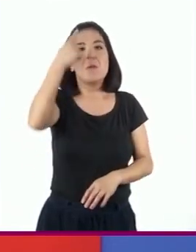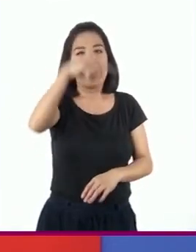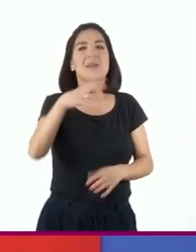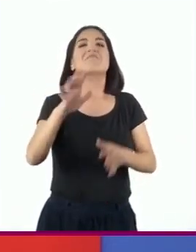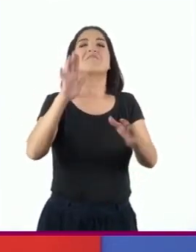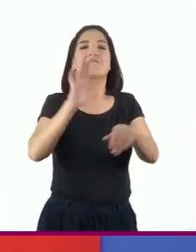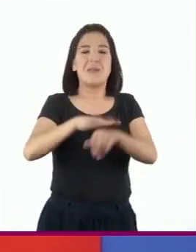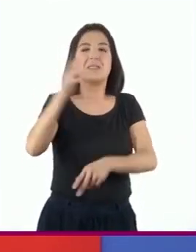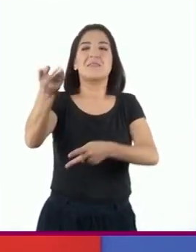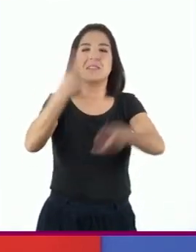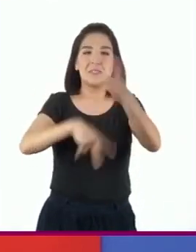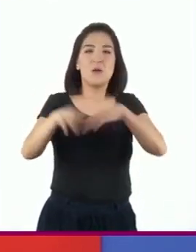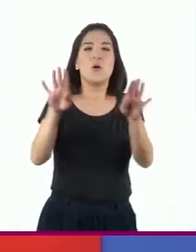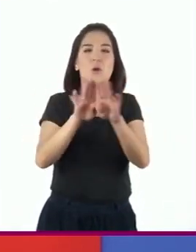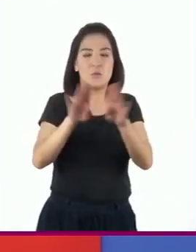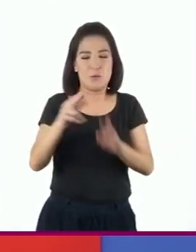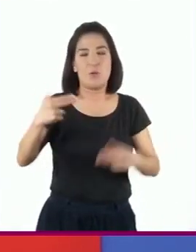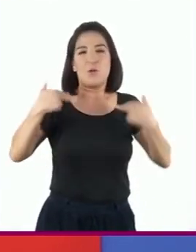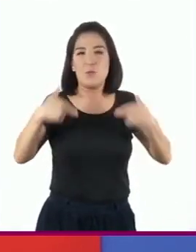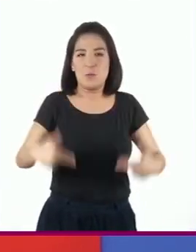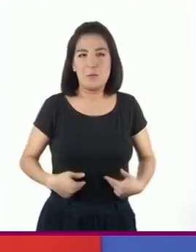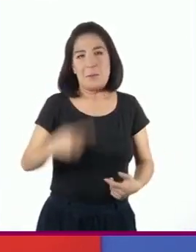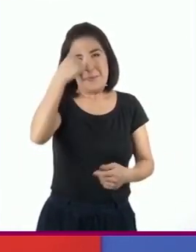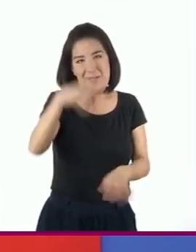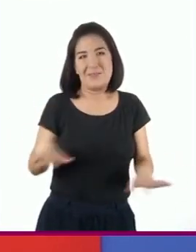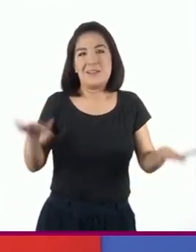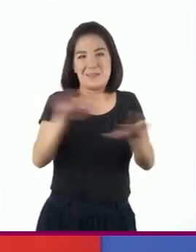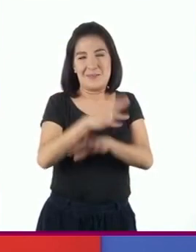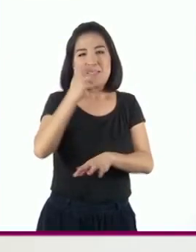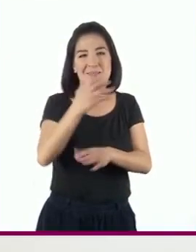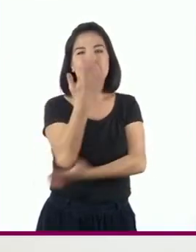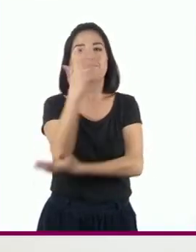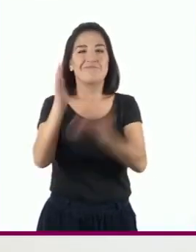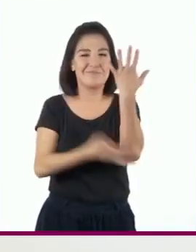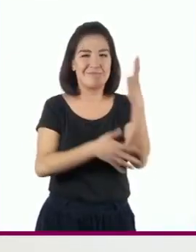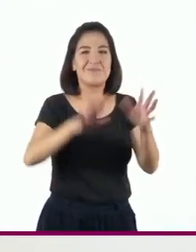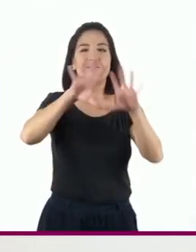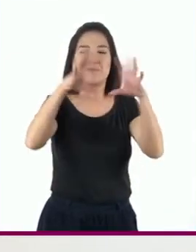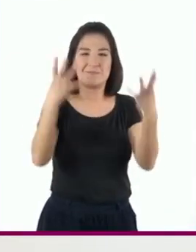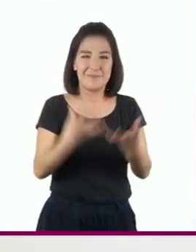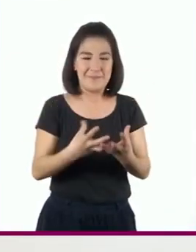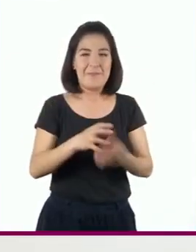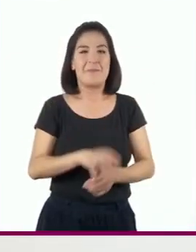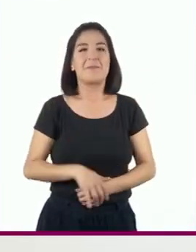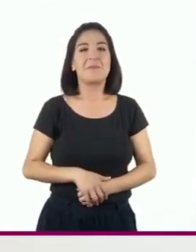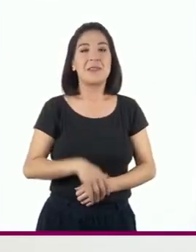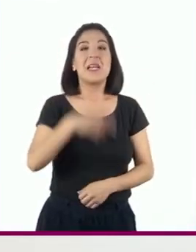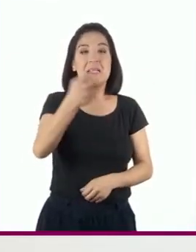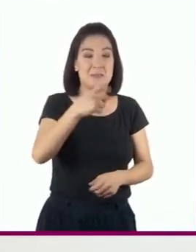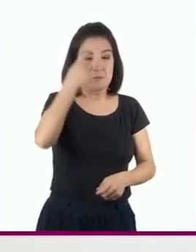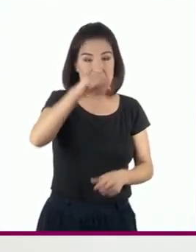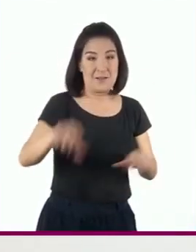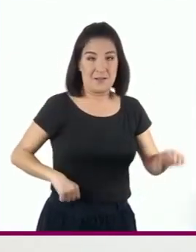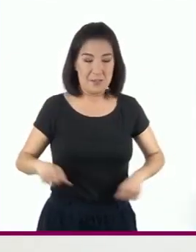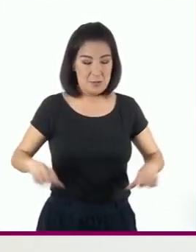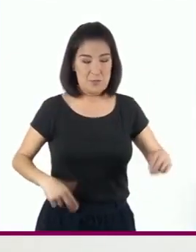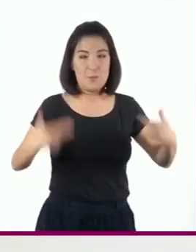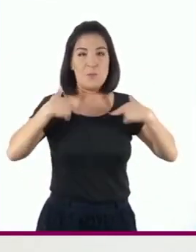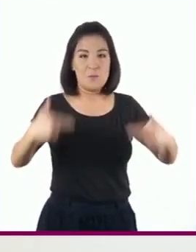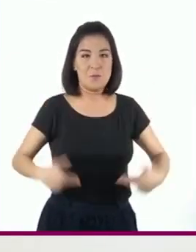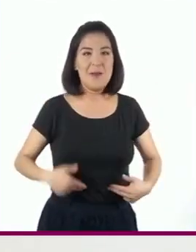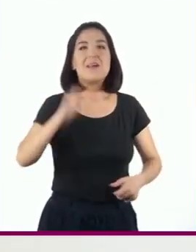pequeños que la posibilidad de extraer alimentos del mar está en riesgo. El uso de pesticidas, antibióticos